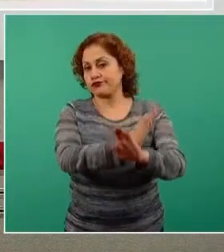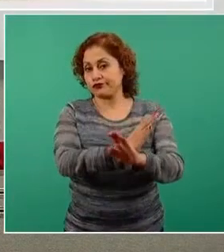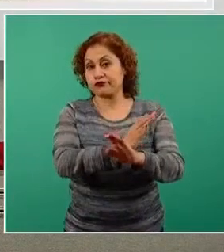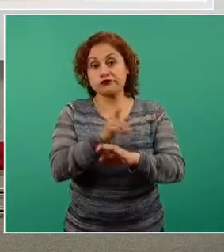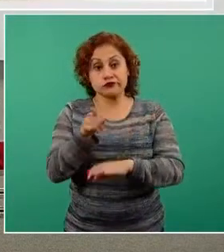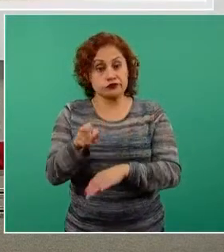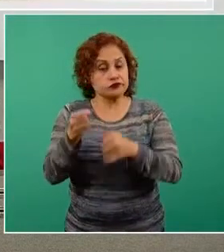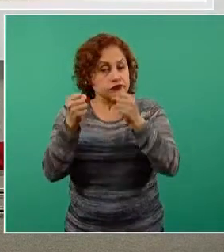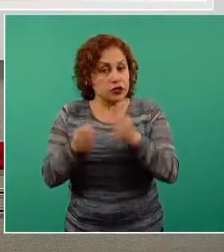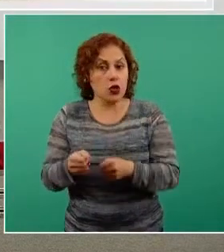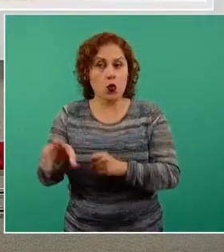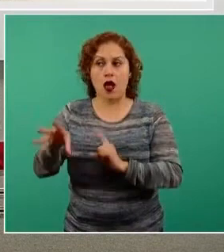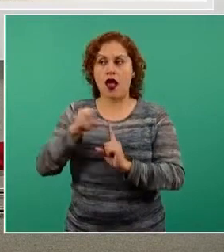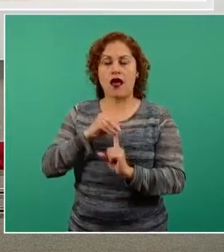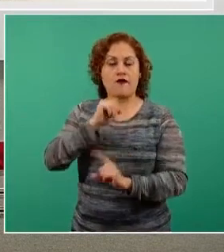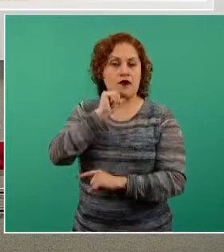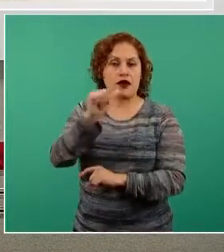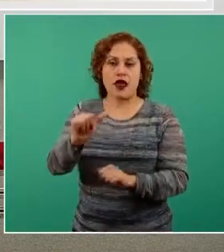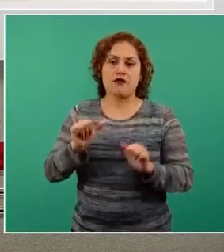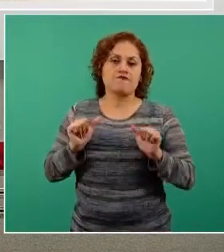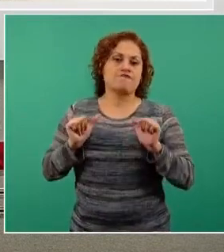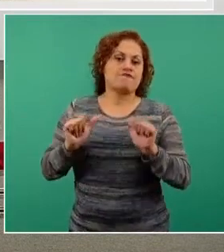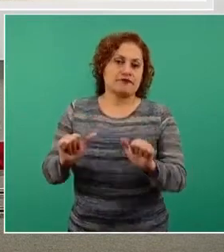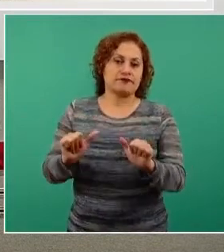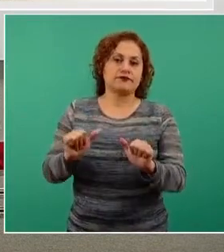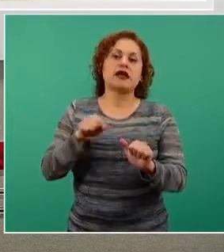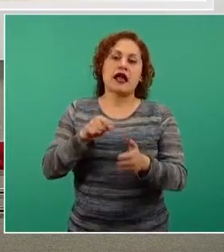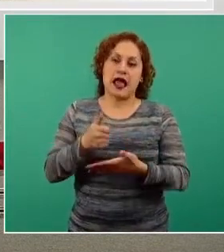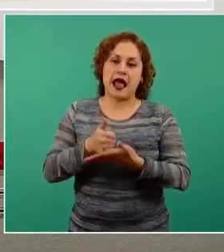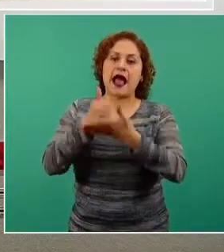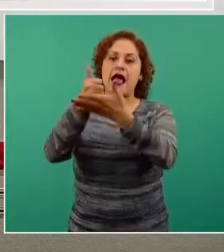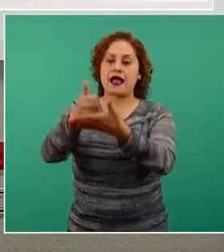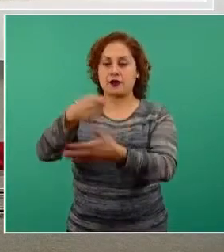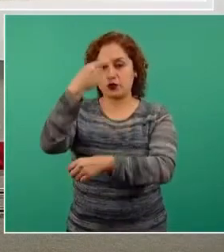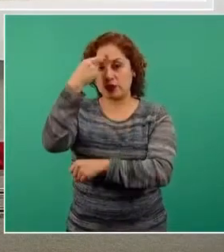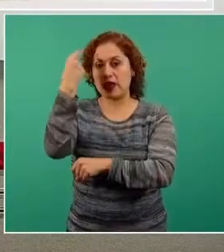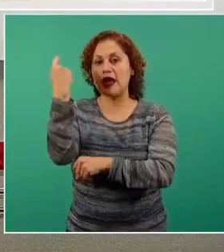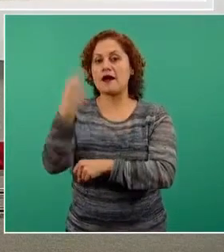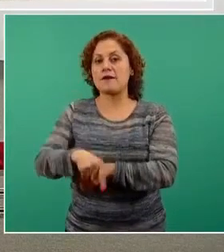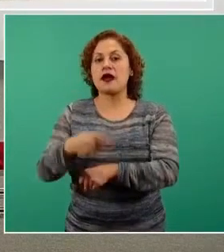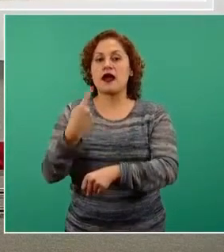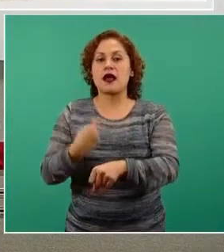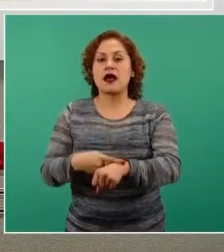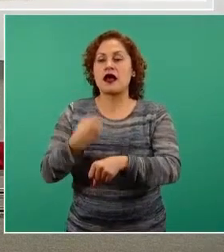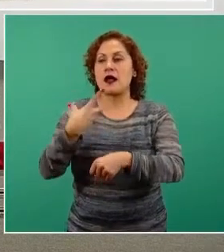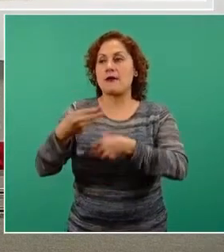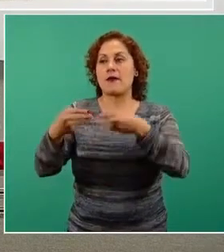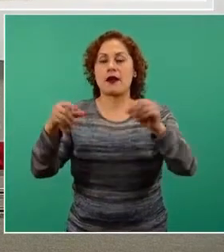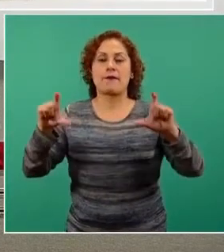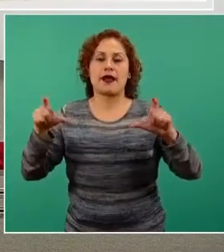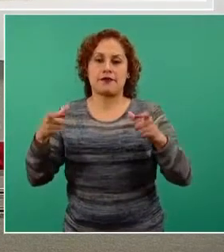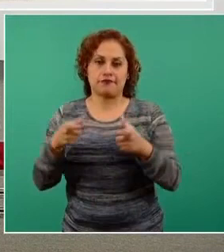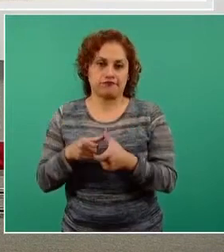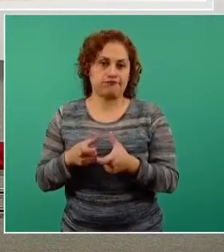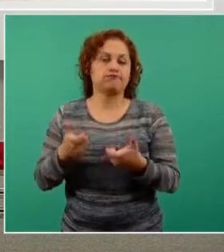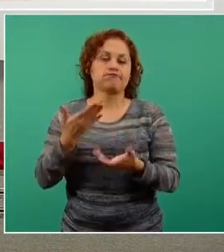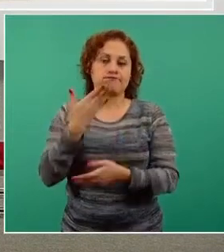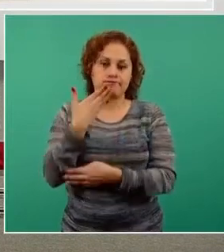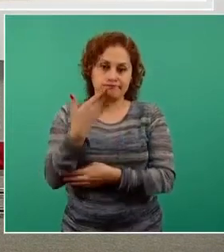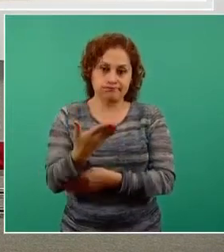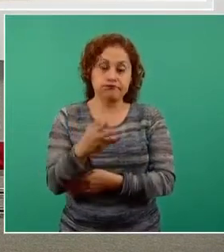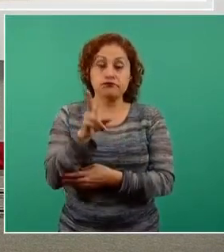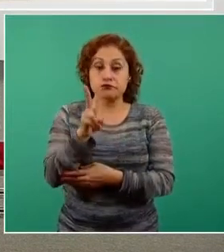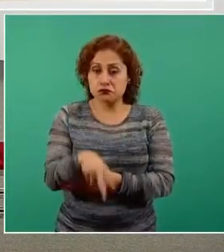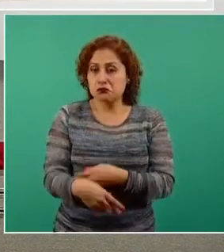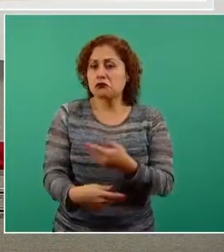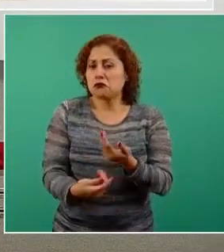entonces contribuyen obviamente a disminuir la epidemia en el país. Es poca todavía la cantidad, es poca todavía